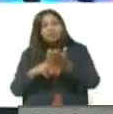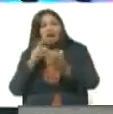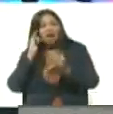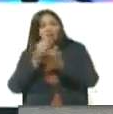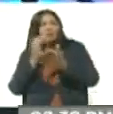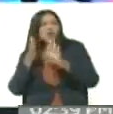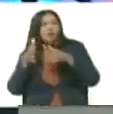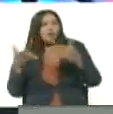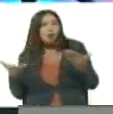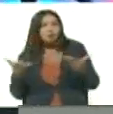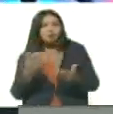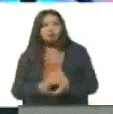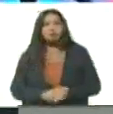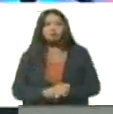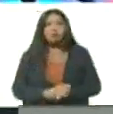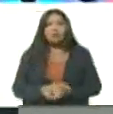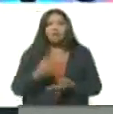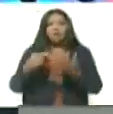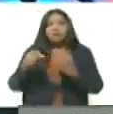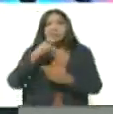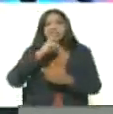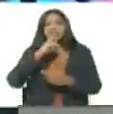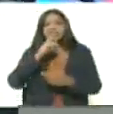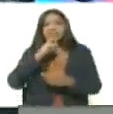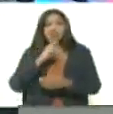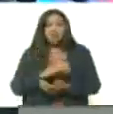prueba en las dificultades.